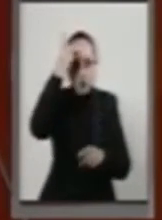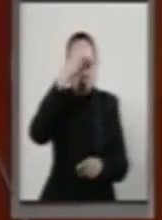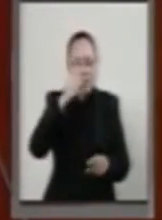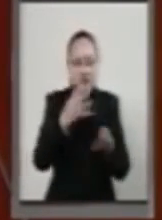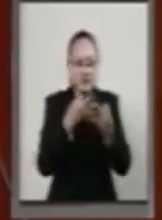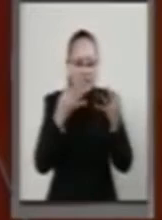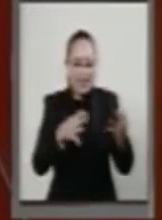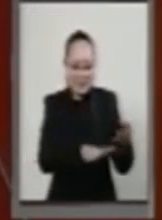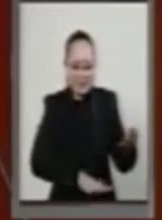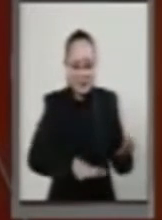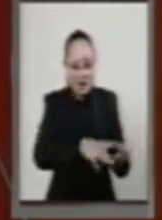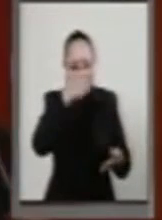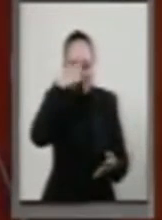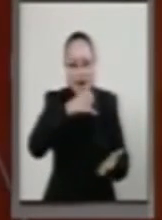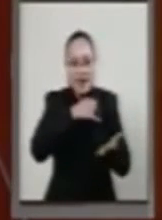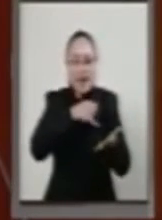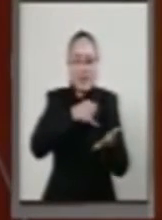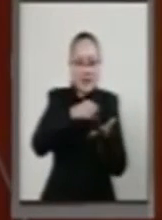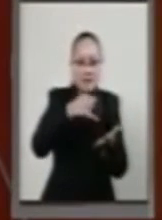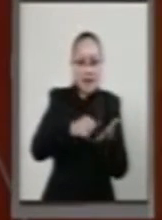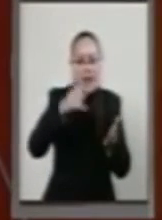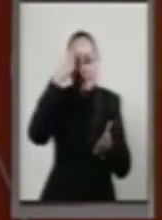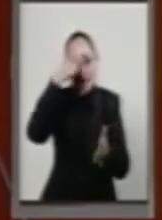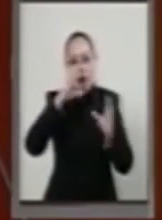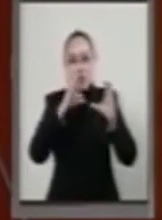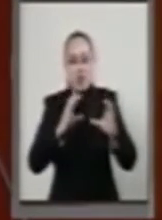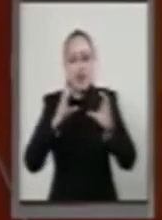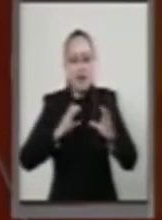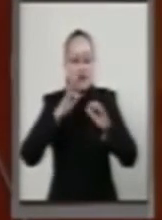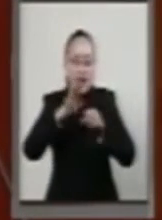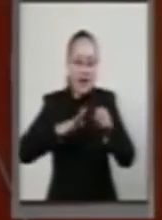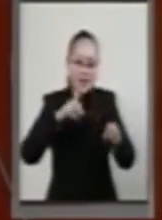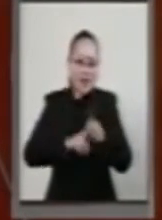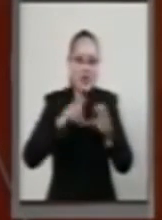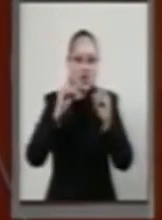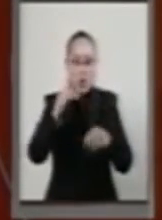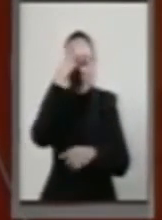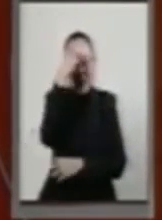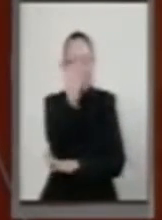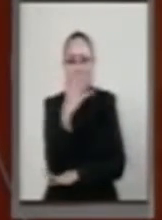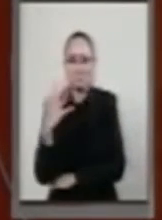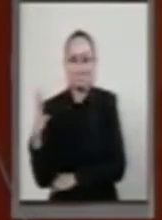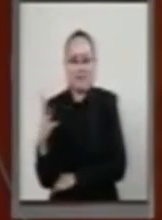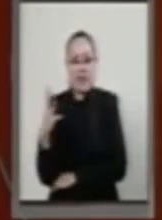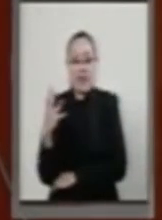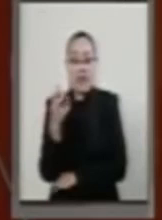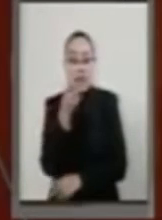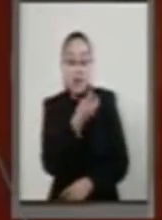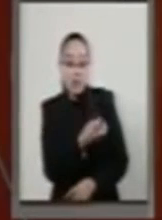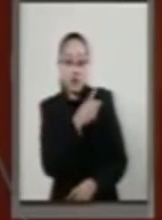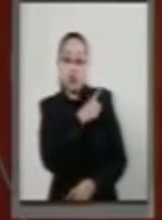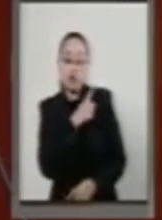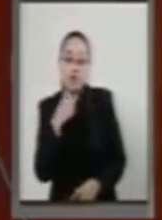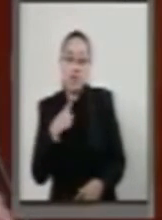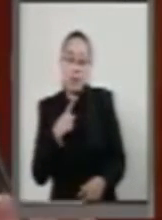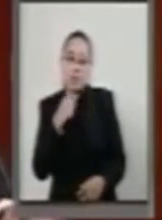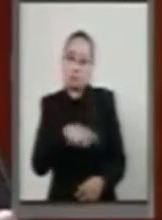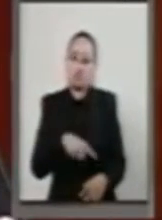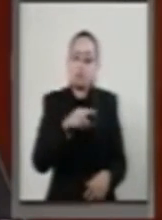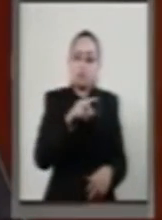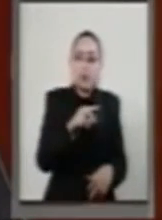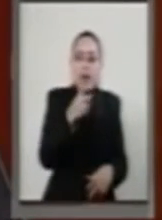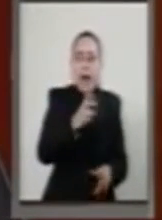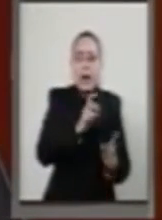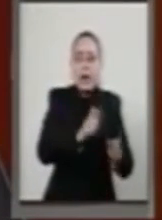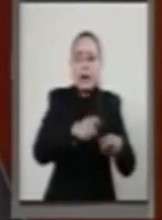tierras agrícolas, ganaderas o forestales, queden exentos de presentación de solicitud